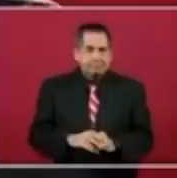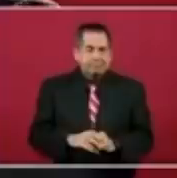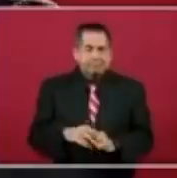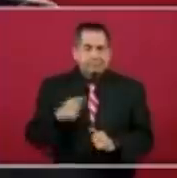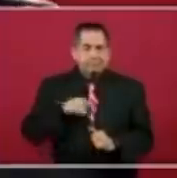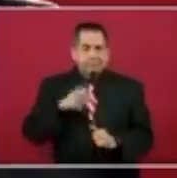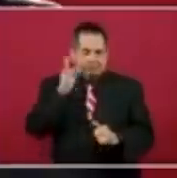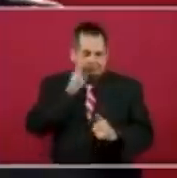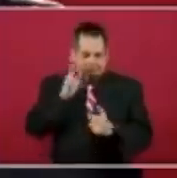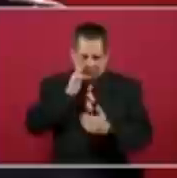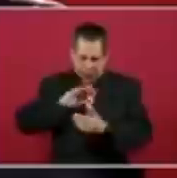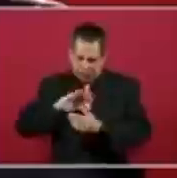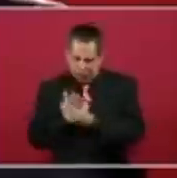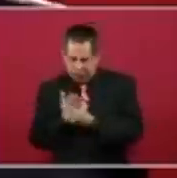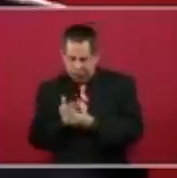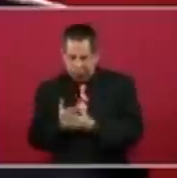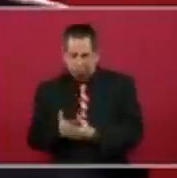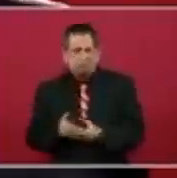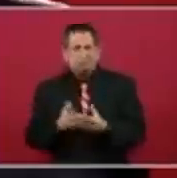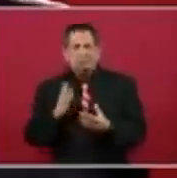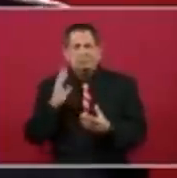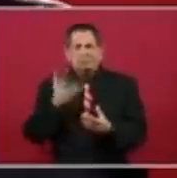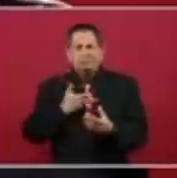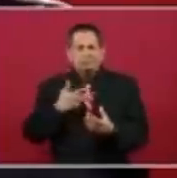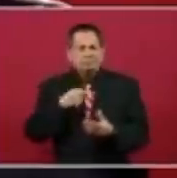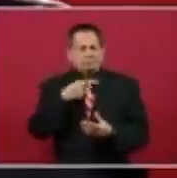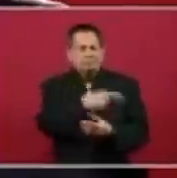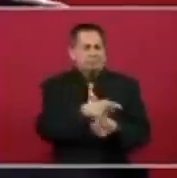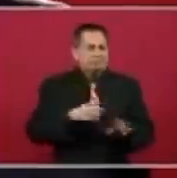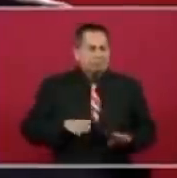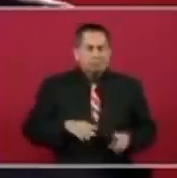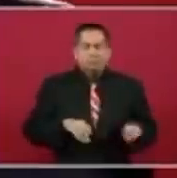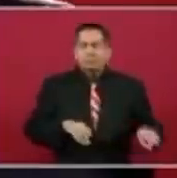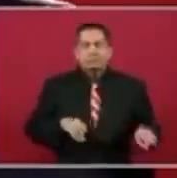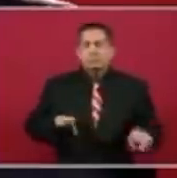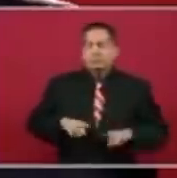las pruebas de que hay conflicto de interés.